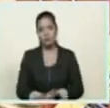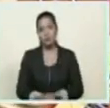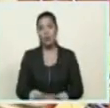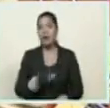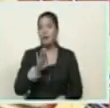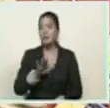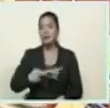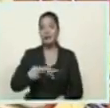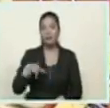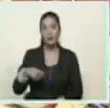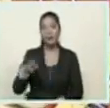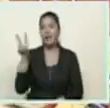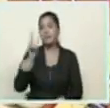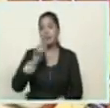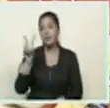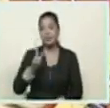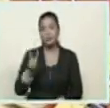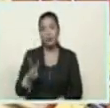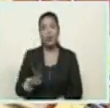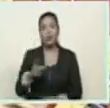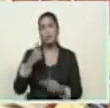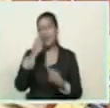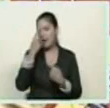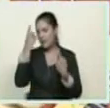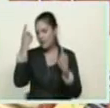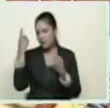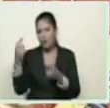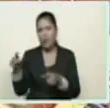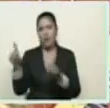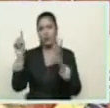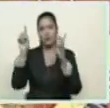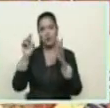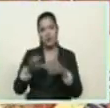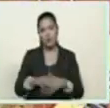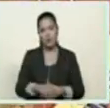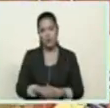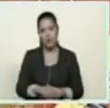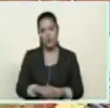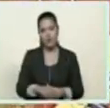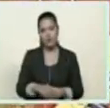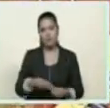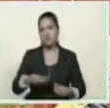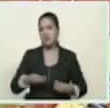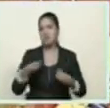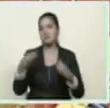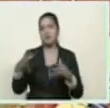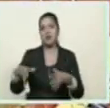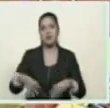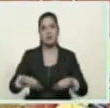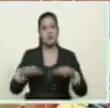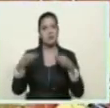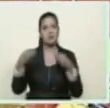así sacamos a venezuela del abandono el entreguismo